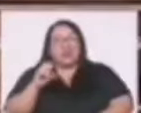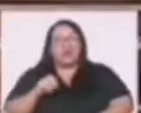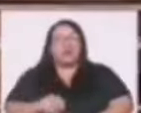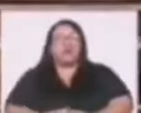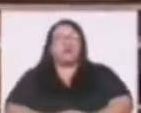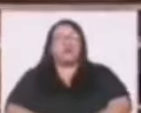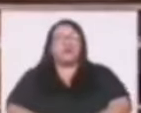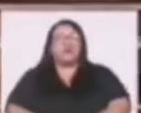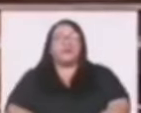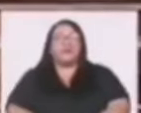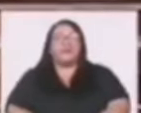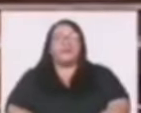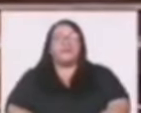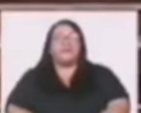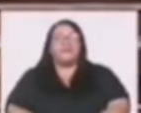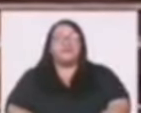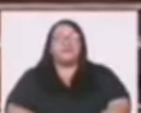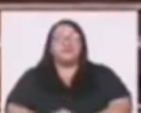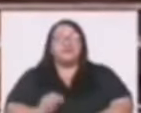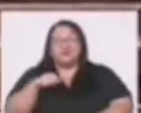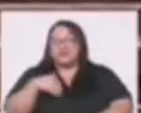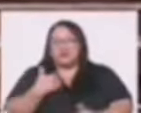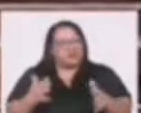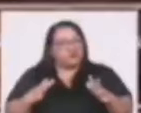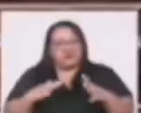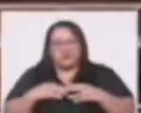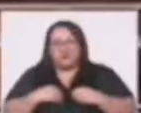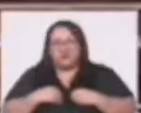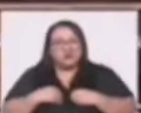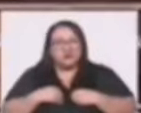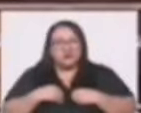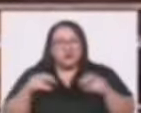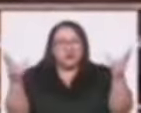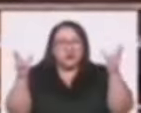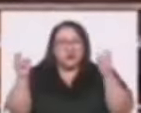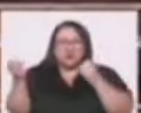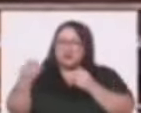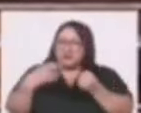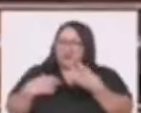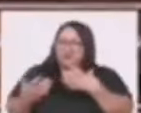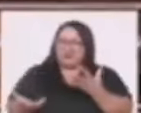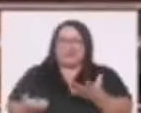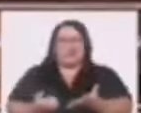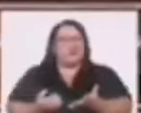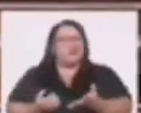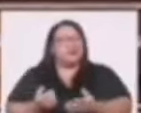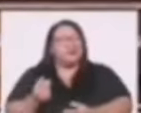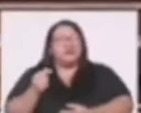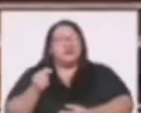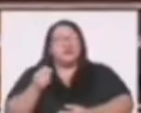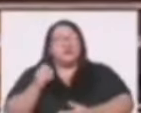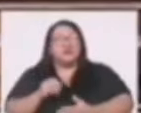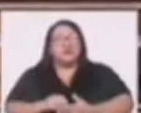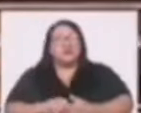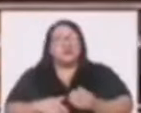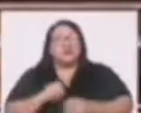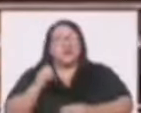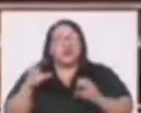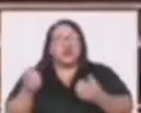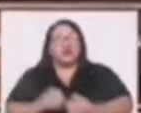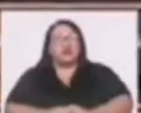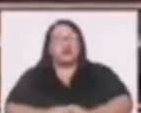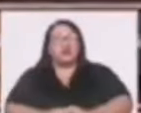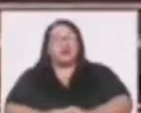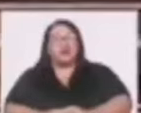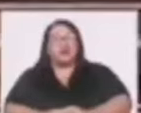Y finalmente, lo que sí no puedo permitir es que estos señores abogados hayan poco más que le hayan dicho al